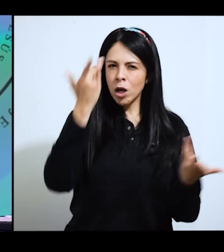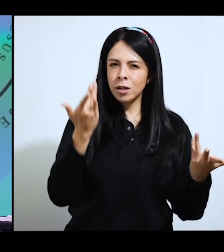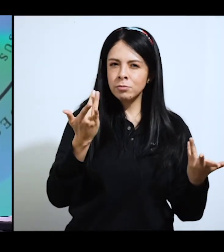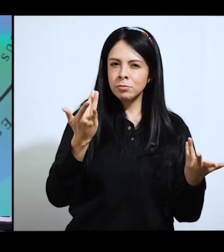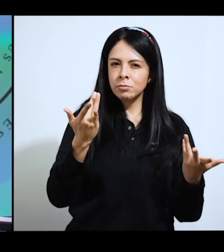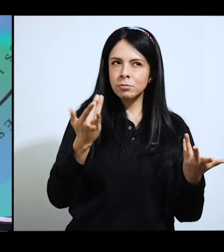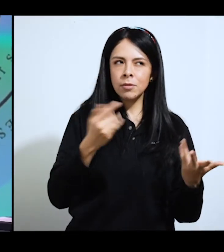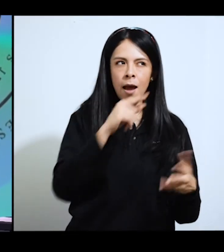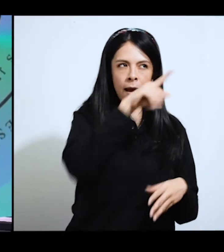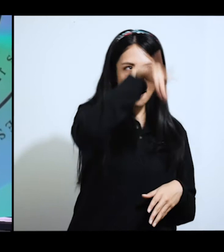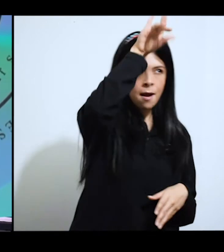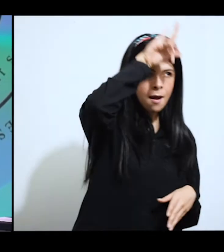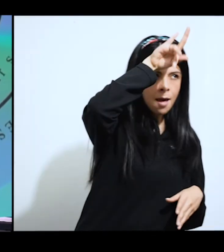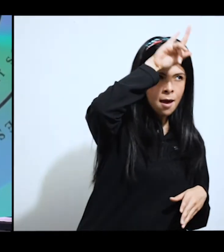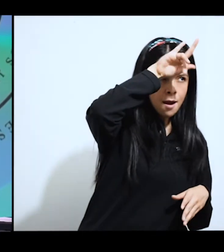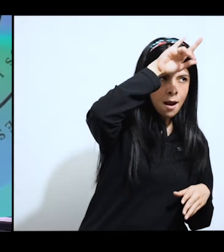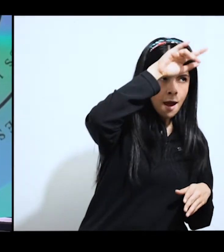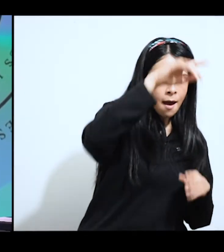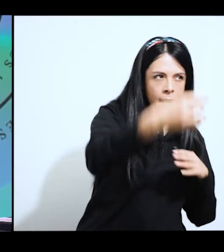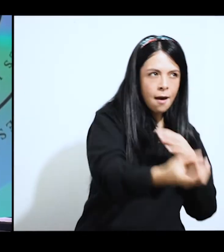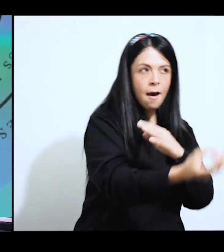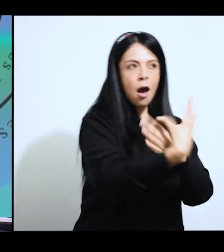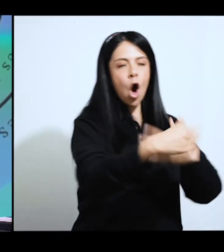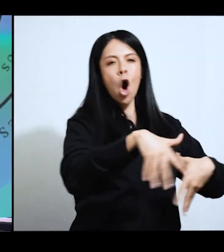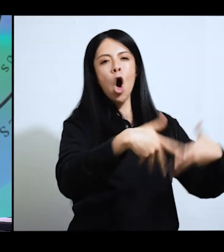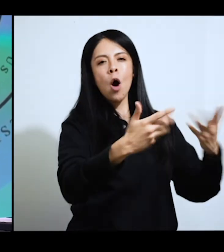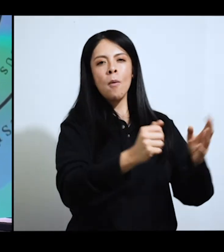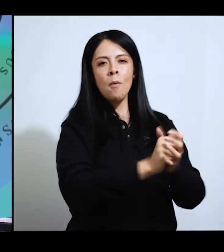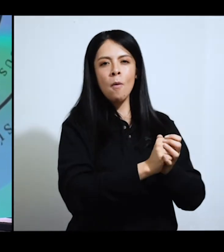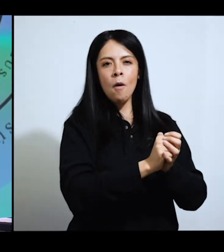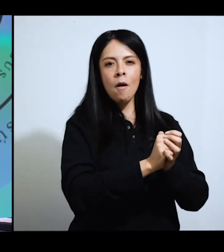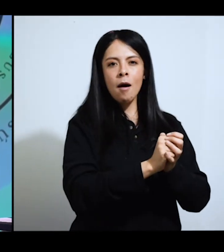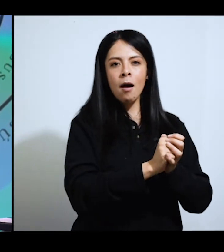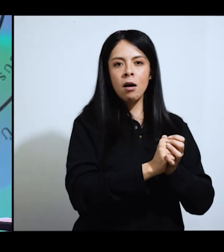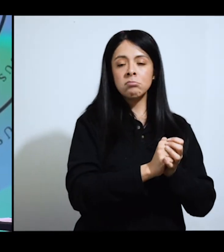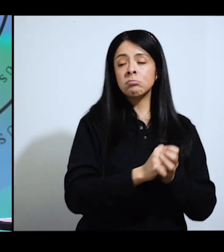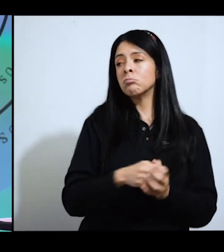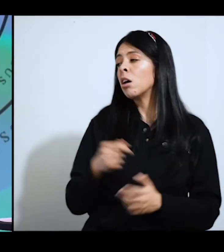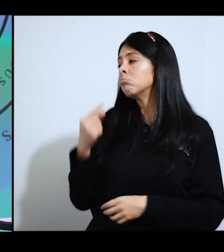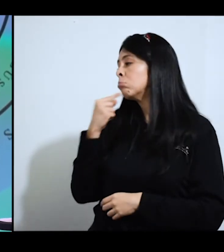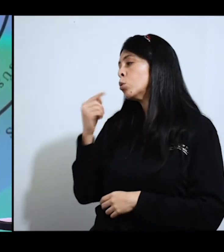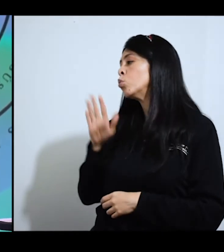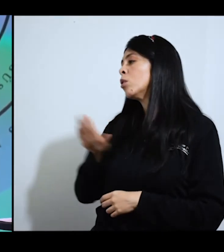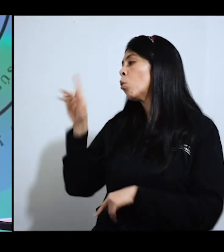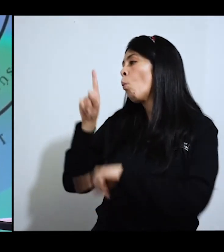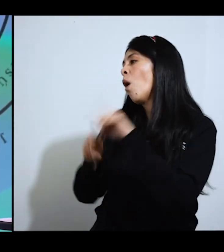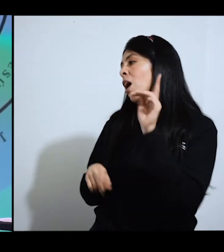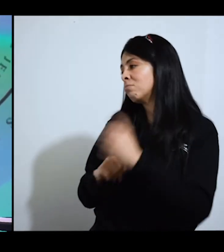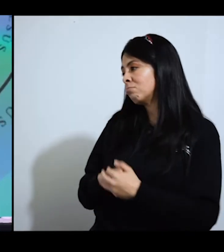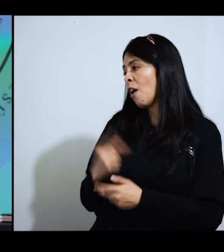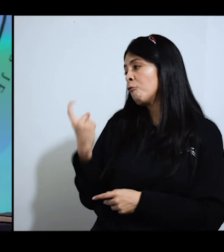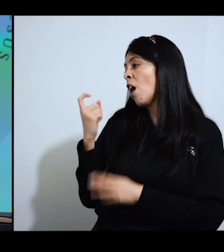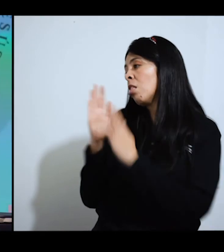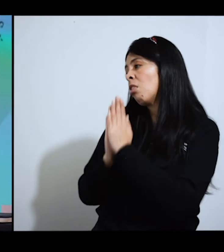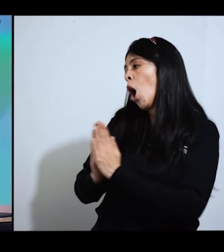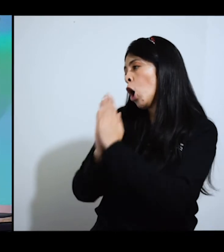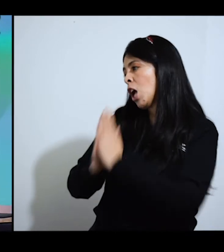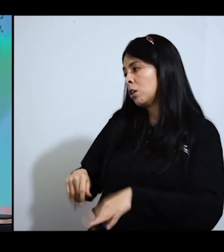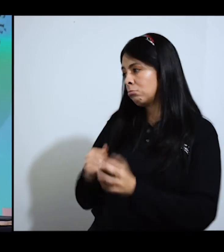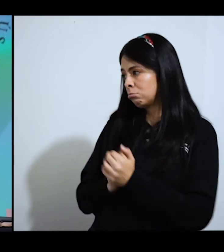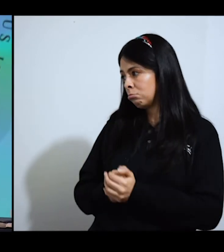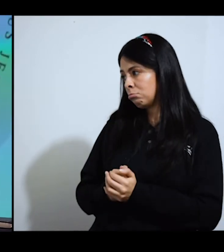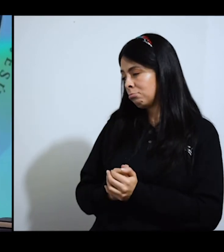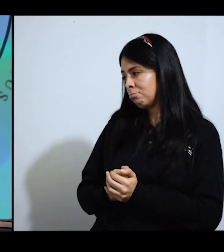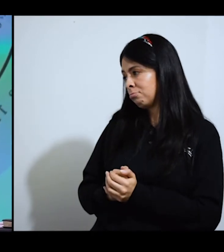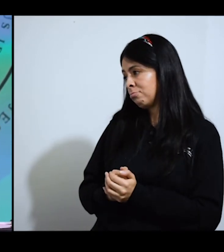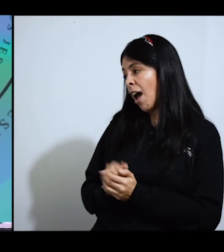creer, no, tú no puedes, no has orado suficiente, no tienes la madurez necesaria.